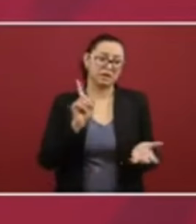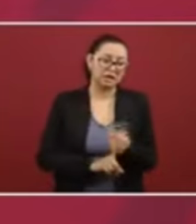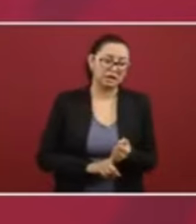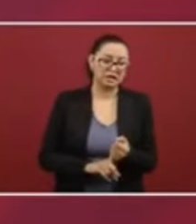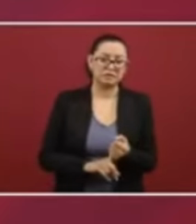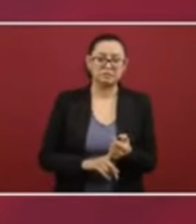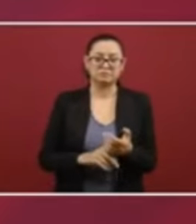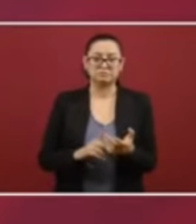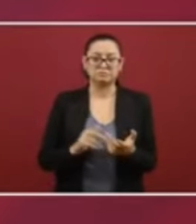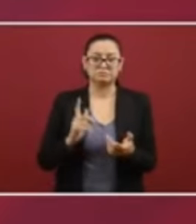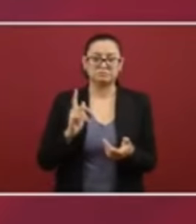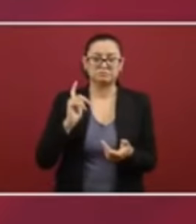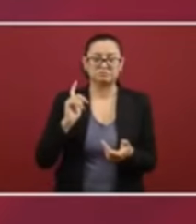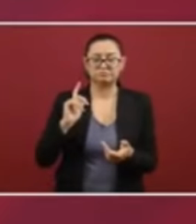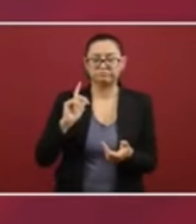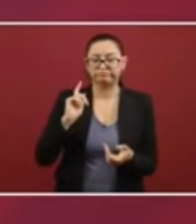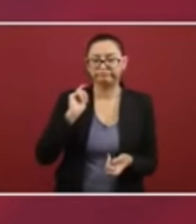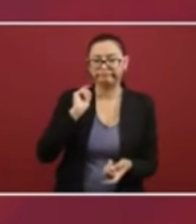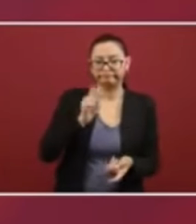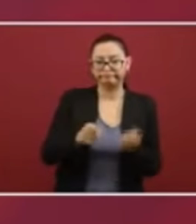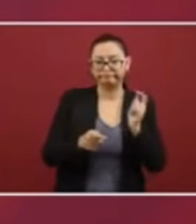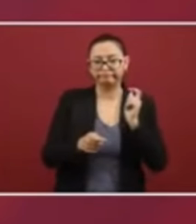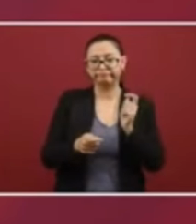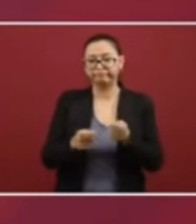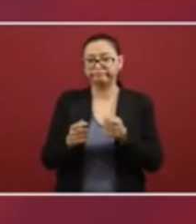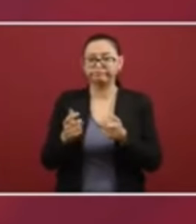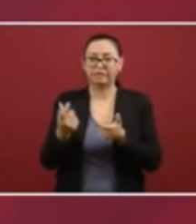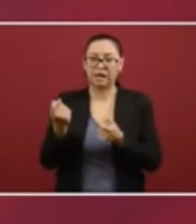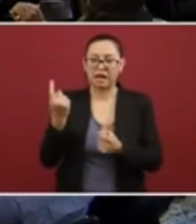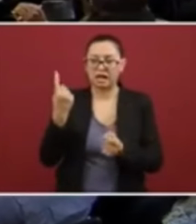cuestionamientos porque